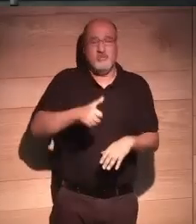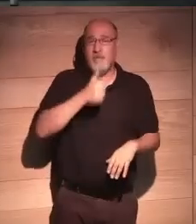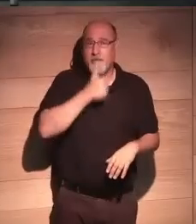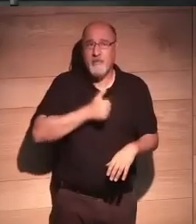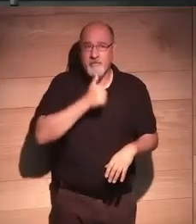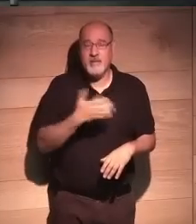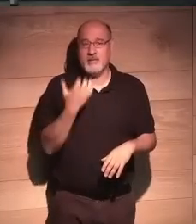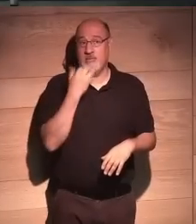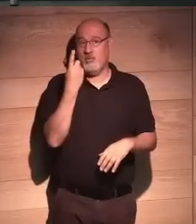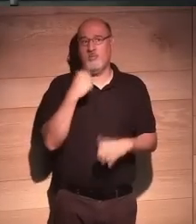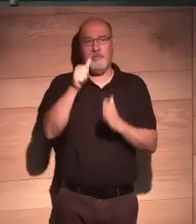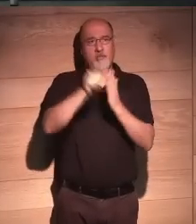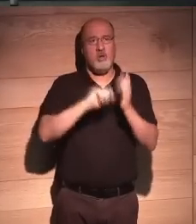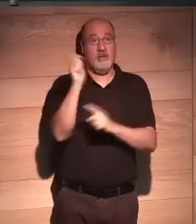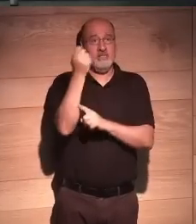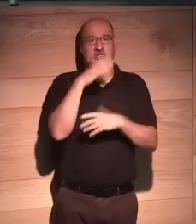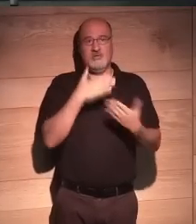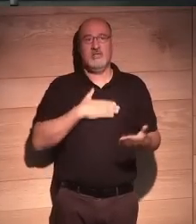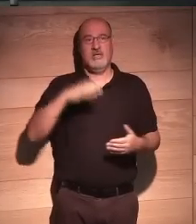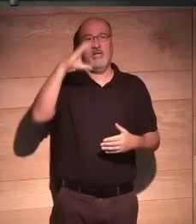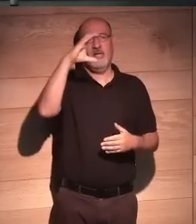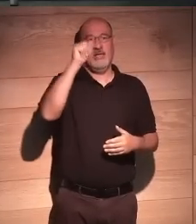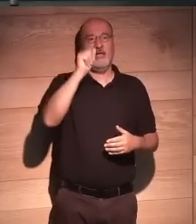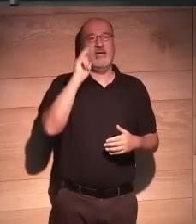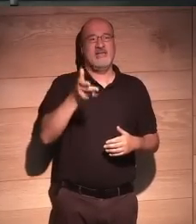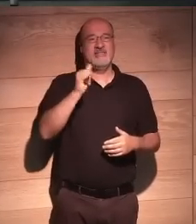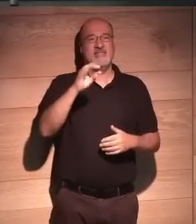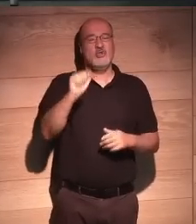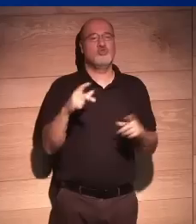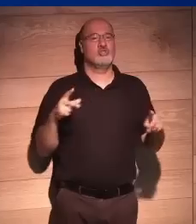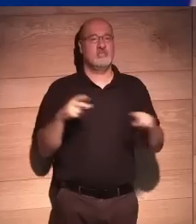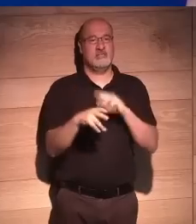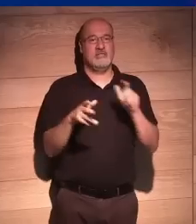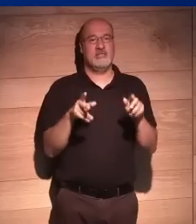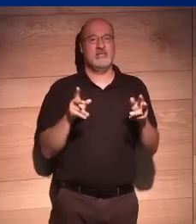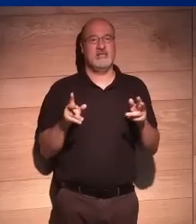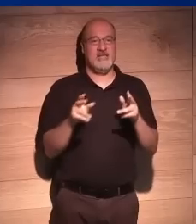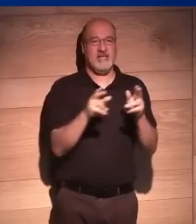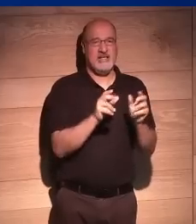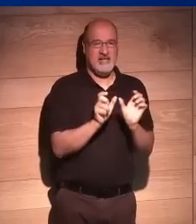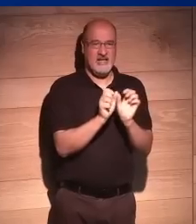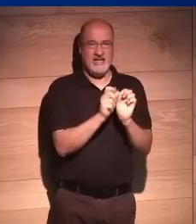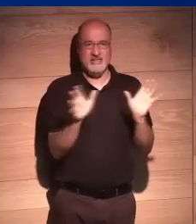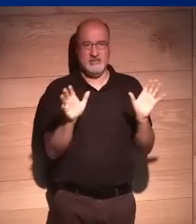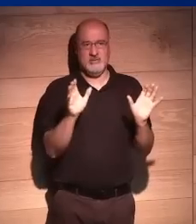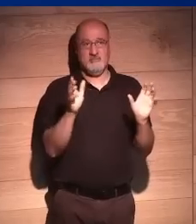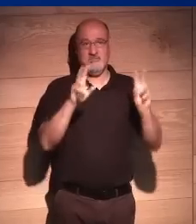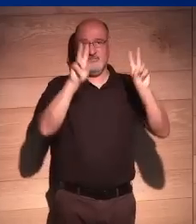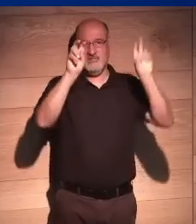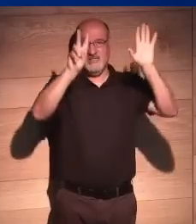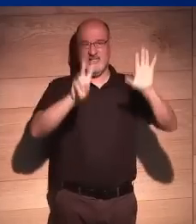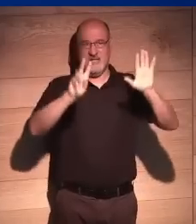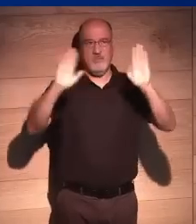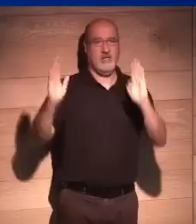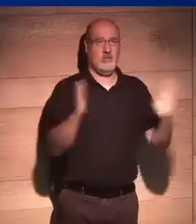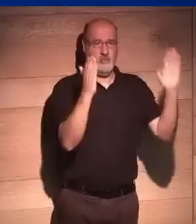por ejemplo, un gran programa de éxito ahora mismo, Cachitos. Cachitos llevará, creo que van a hacerla ya la 7ª temporada. Estoy convencida de que en la